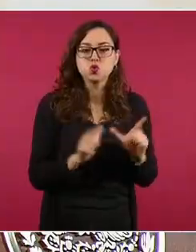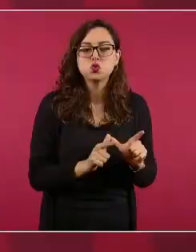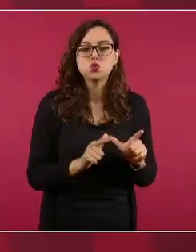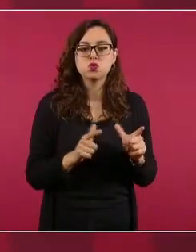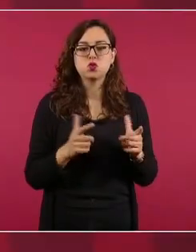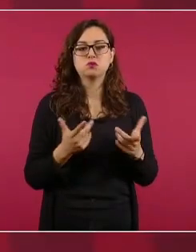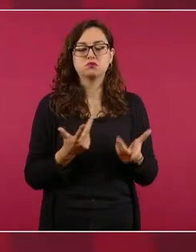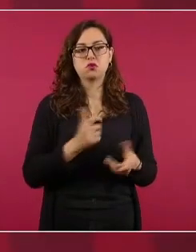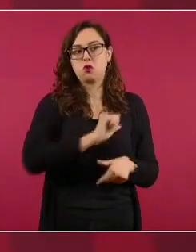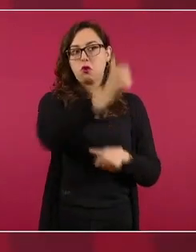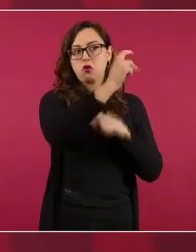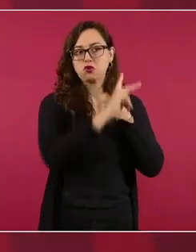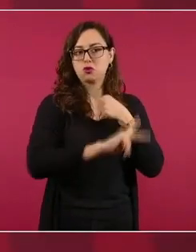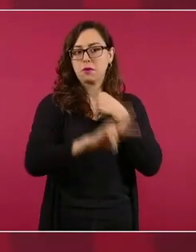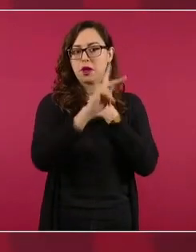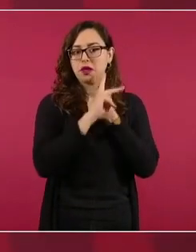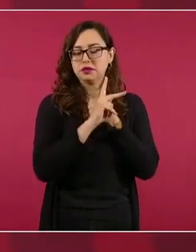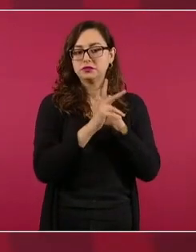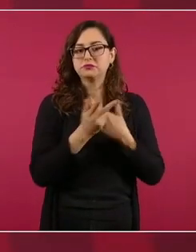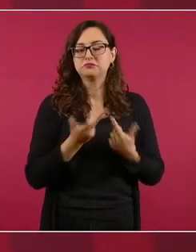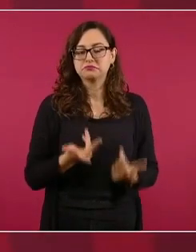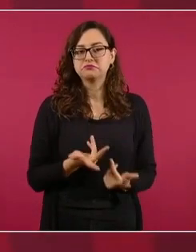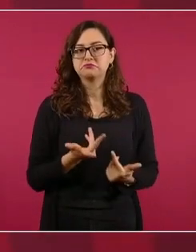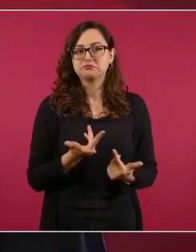del extranjero,